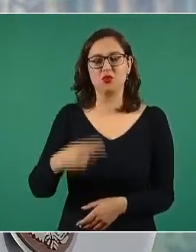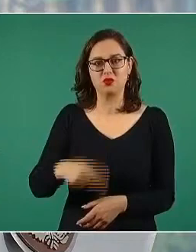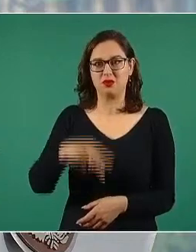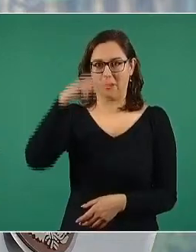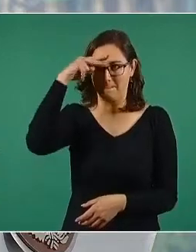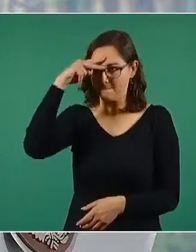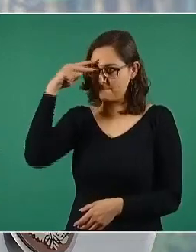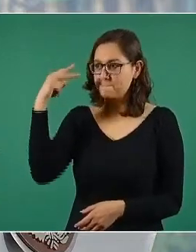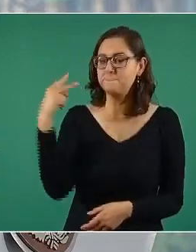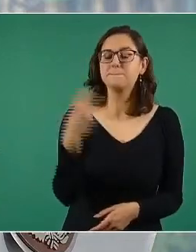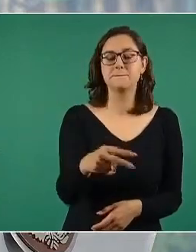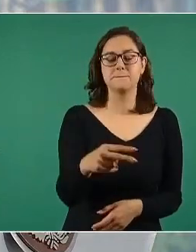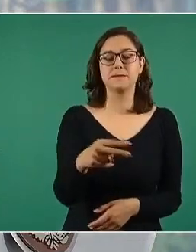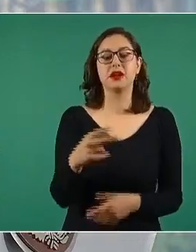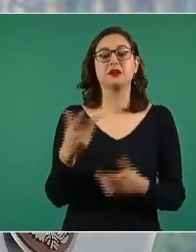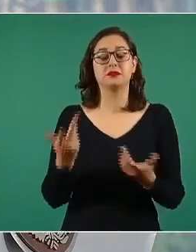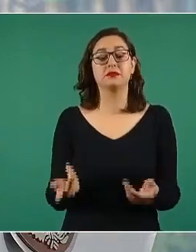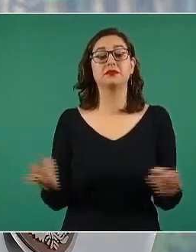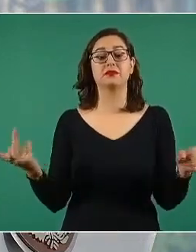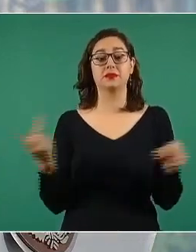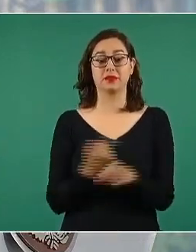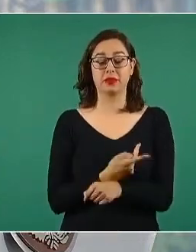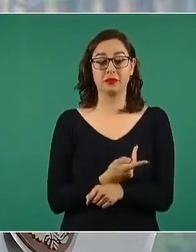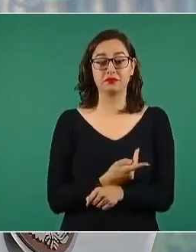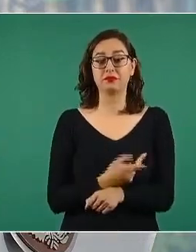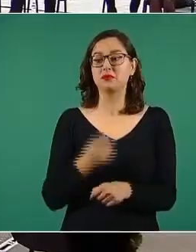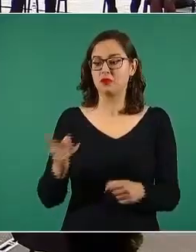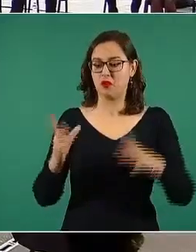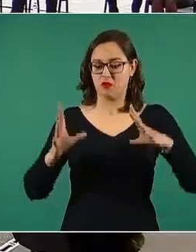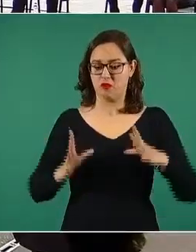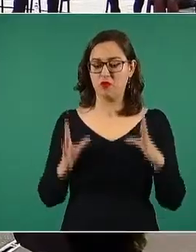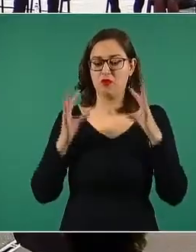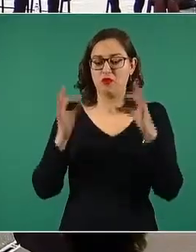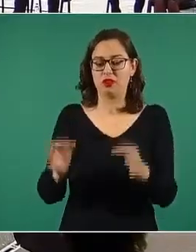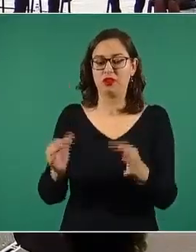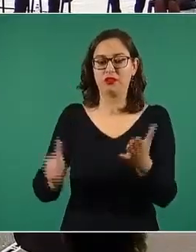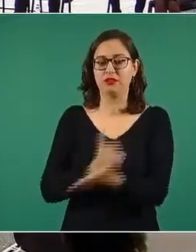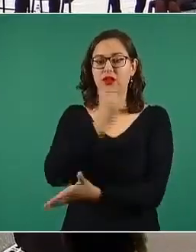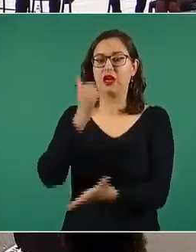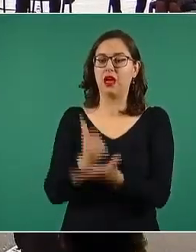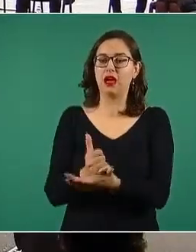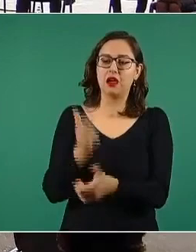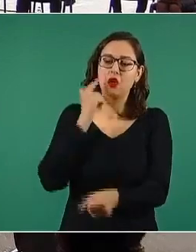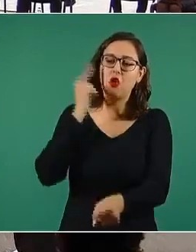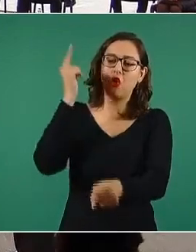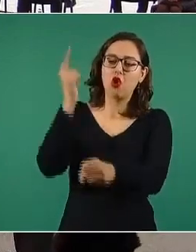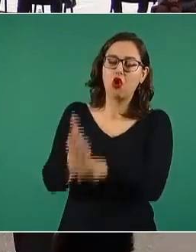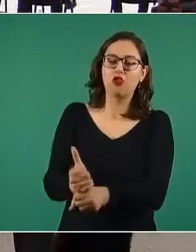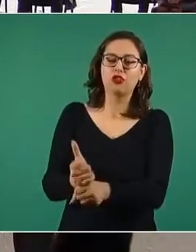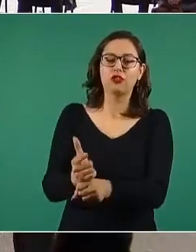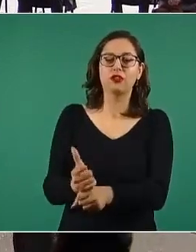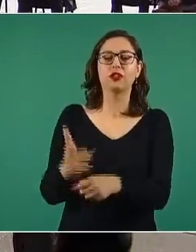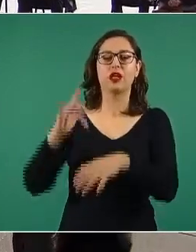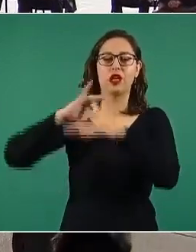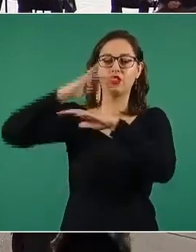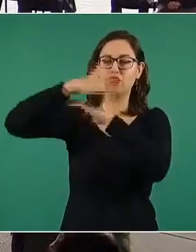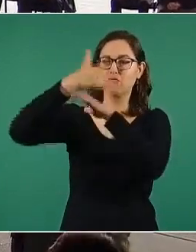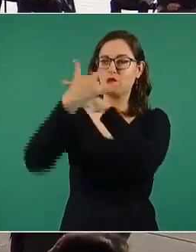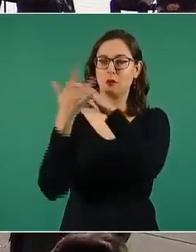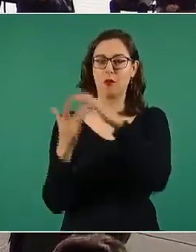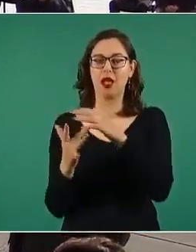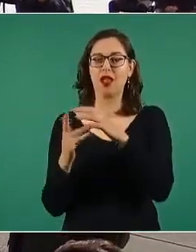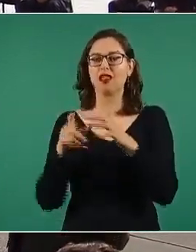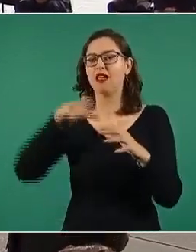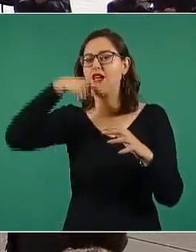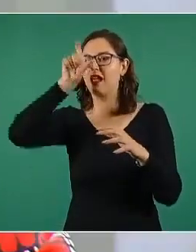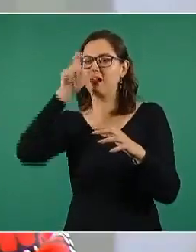México. Huitzilopochtli ordenó que fundara la ciudad donde estuviera un águila parada sobre un nopal devorando una